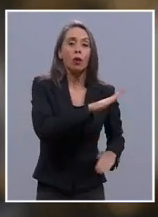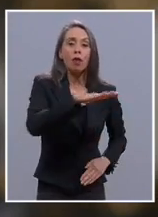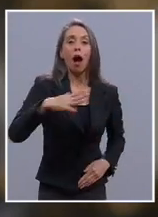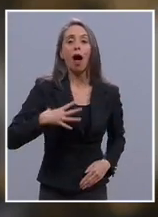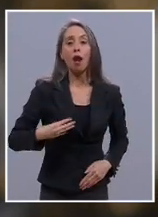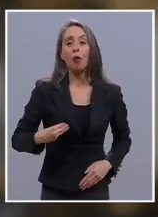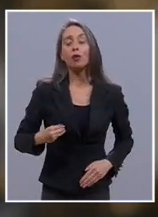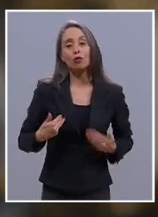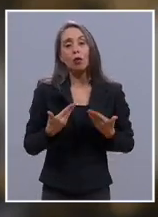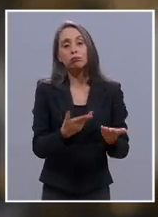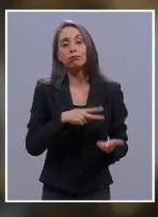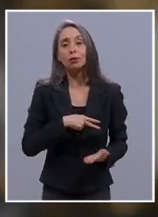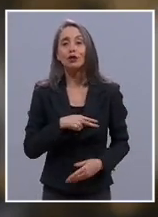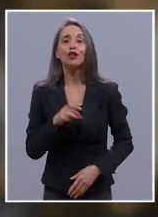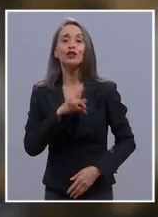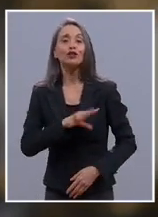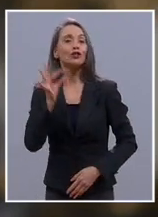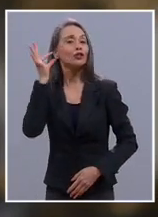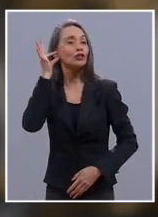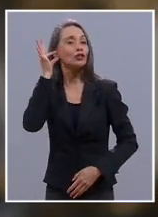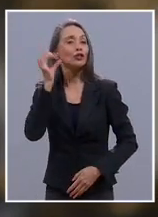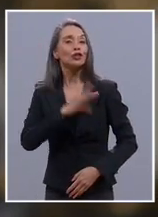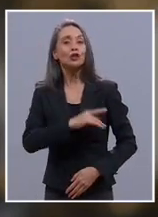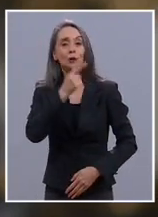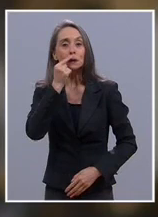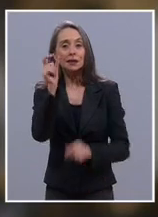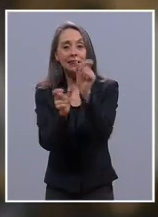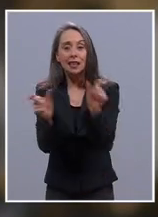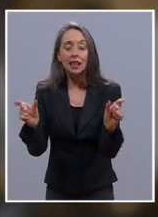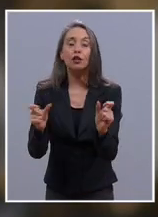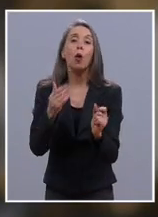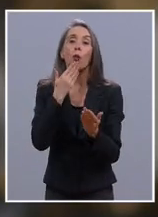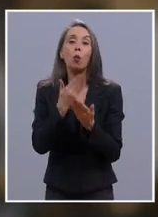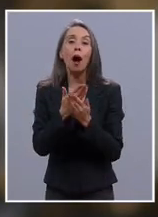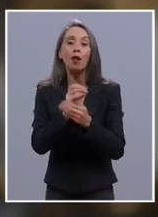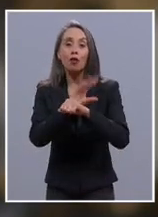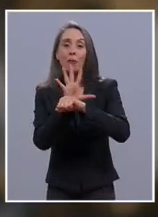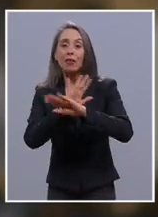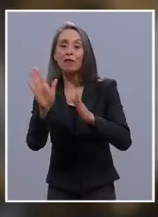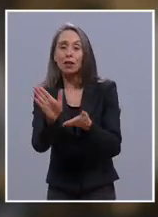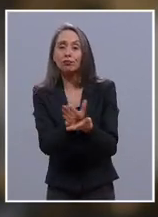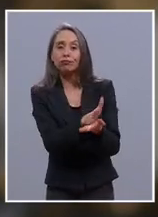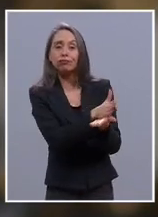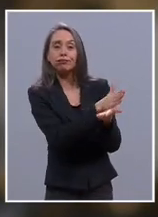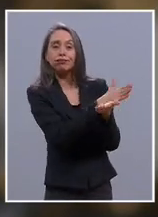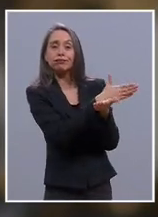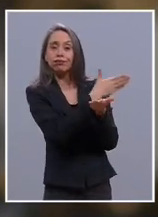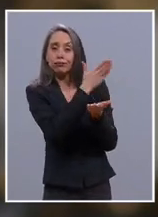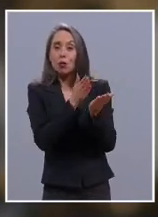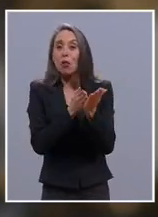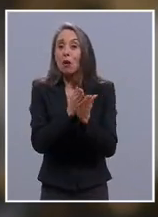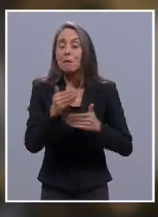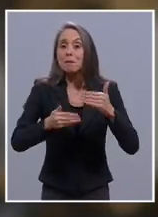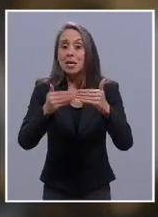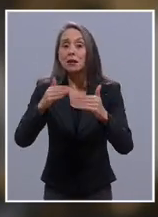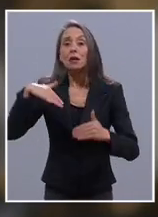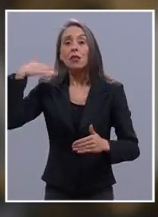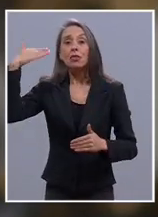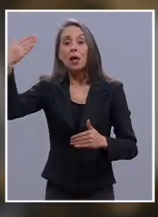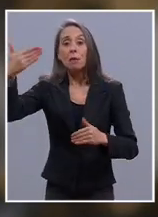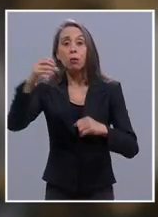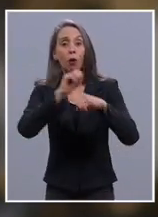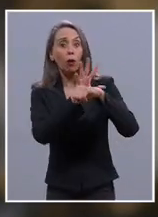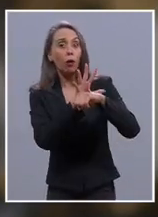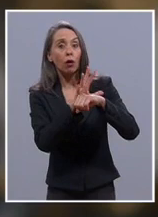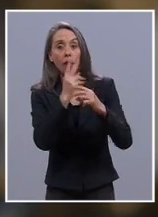merecen chilenas y chilenos cuando empecemos a salir de esta pandemia de coronavirus nos vamos a encontrar con una